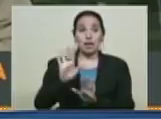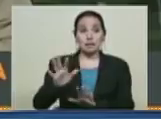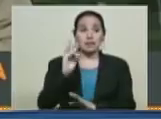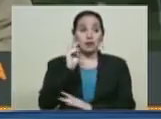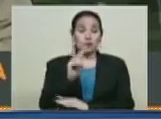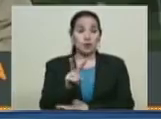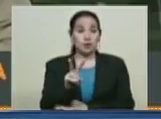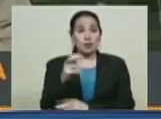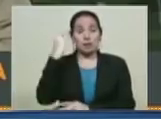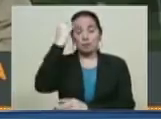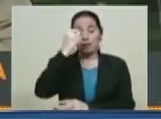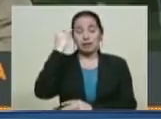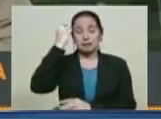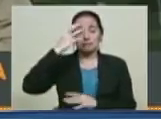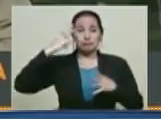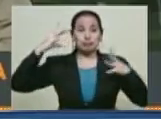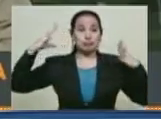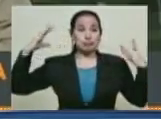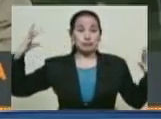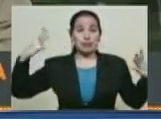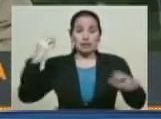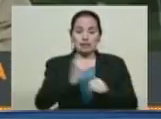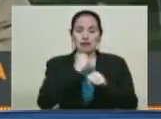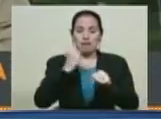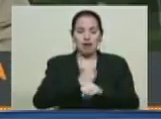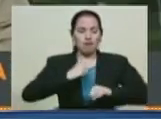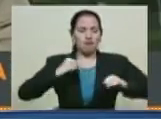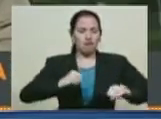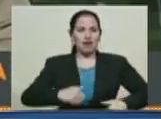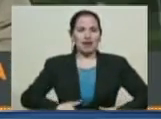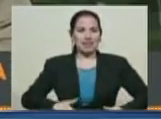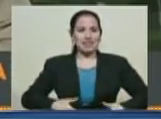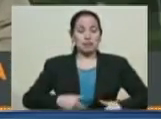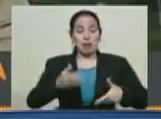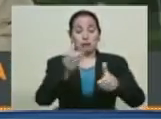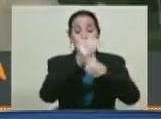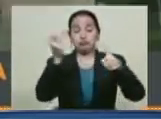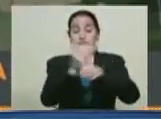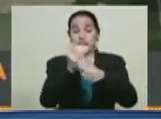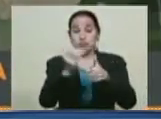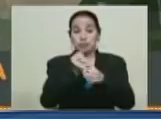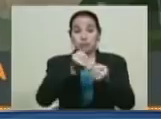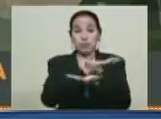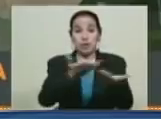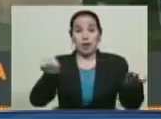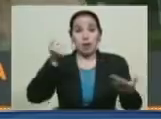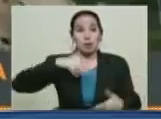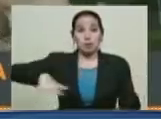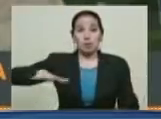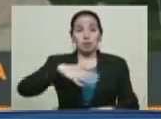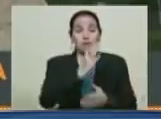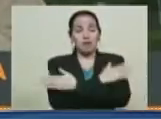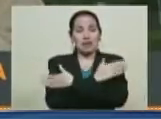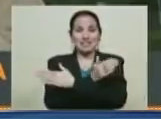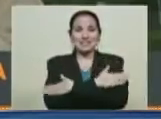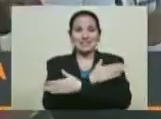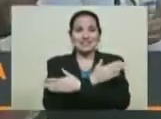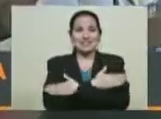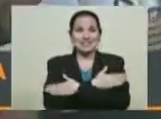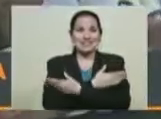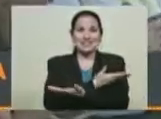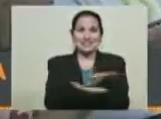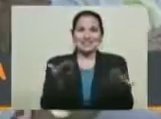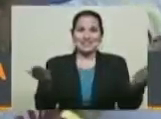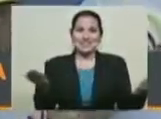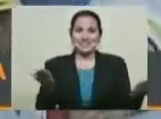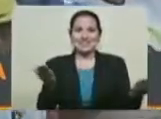ustedes, pensar en grande, actuar en grande, para tener grandes logros para el pueblo. Felicidades a la península de Macanao,